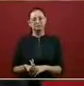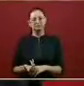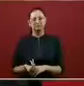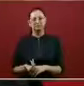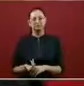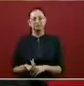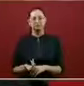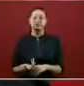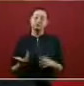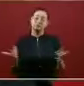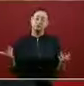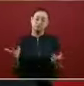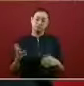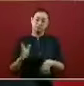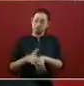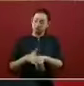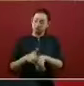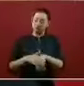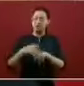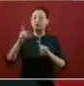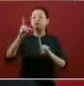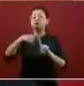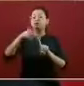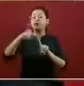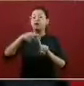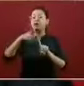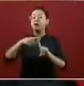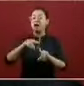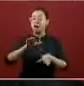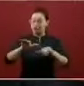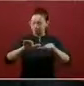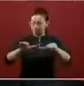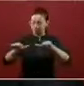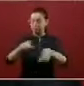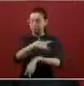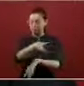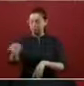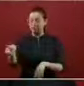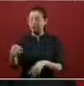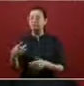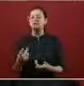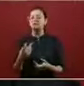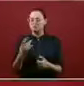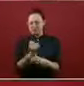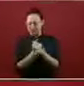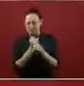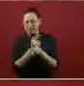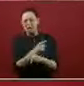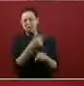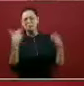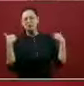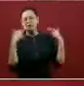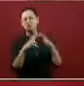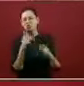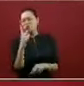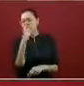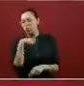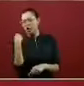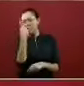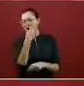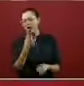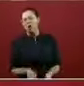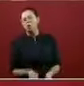Ahí les dejo de tarea que se investigue cuánto gana un maestro por hora, un maestro